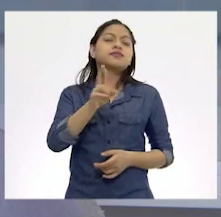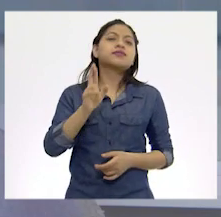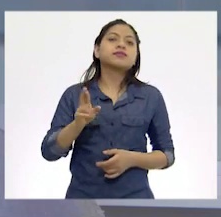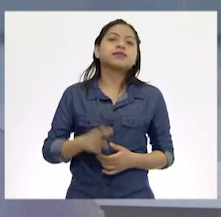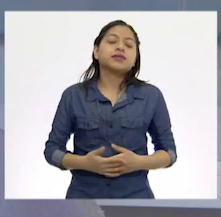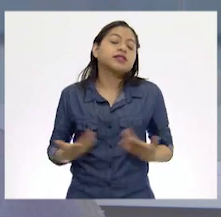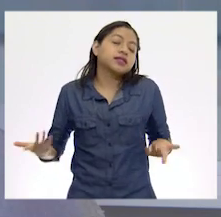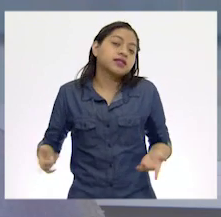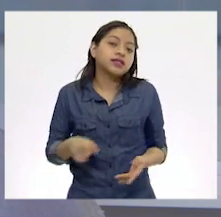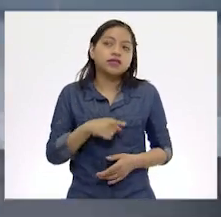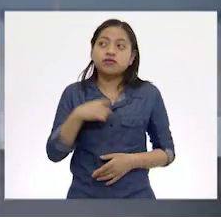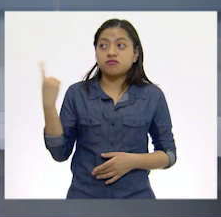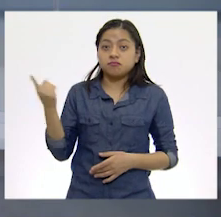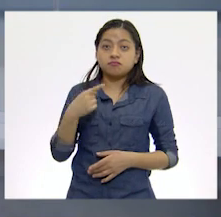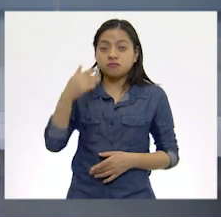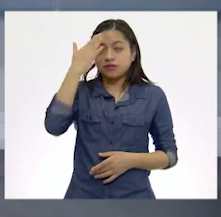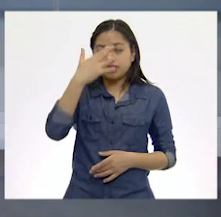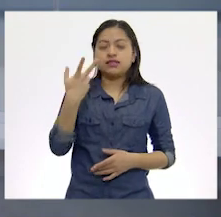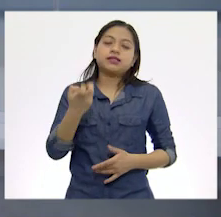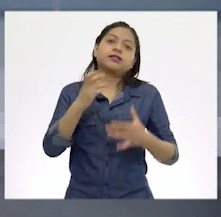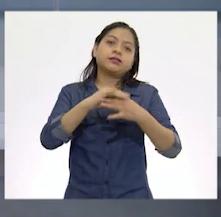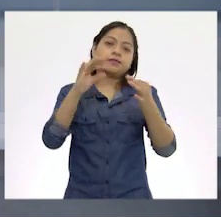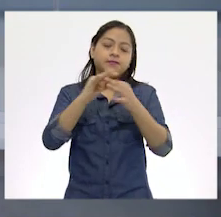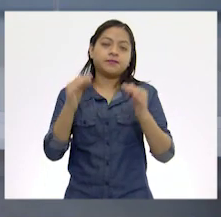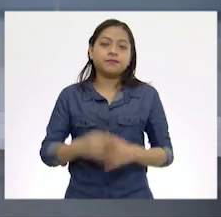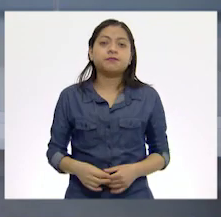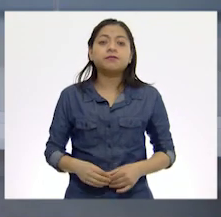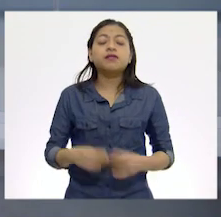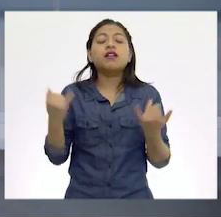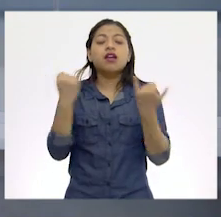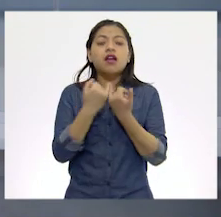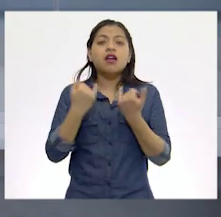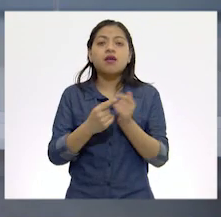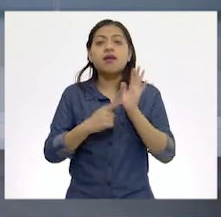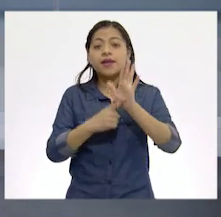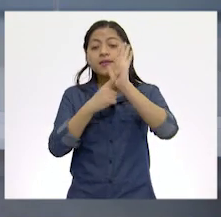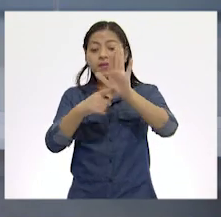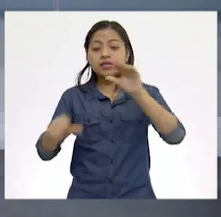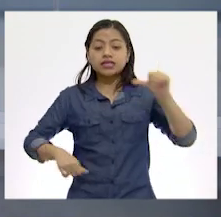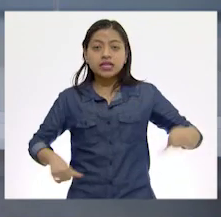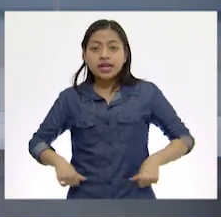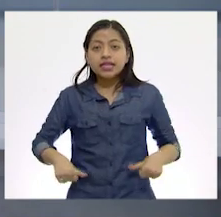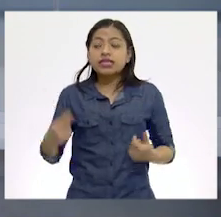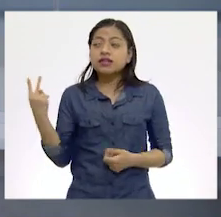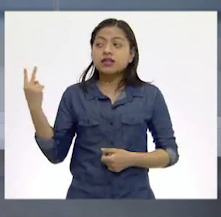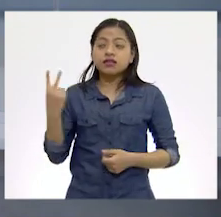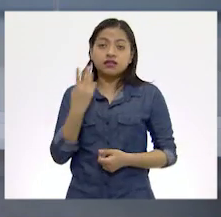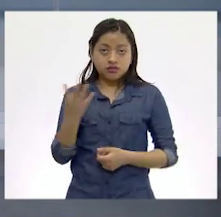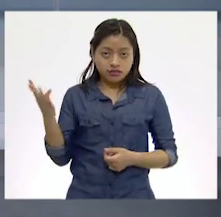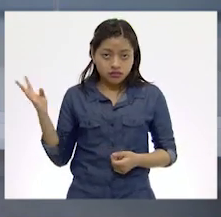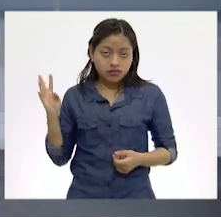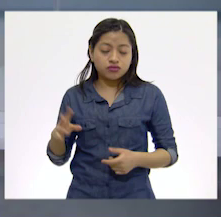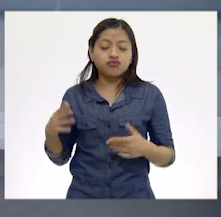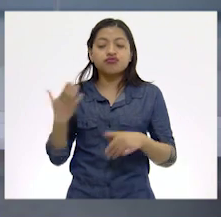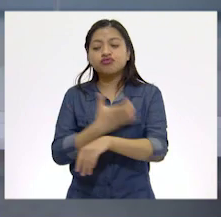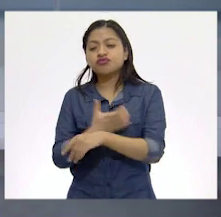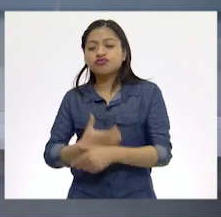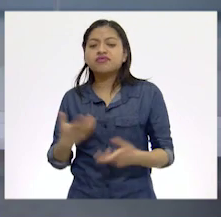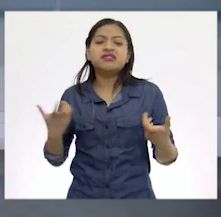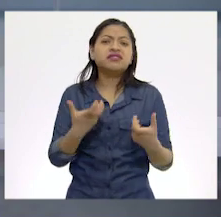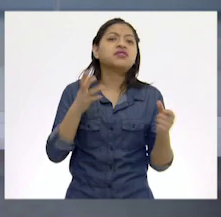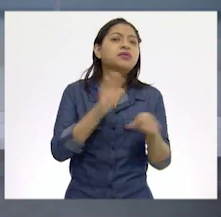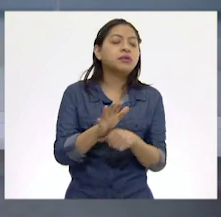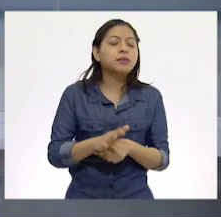que nosotros sabemos. Nos pone la actividad, lo que tenemos que hacer, las instrucciones, y nosotros tenemos